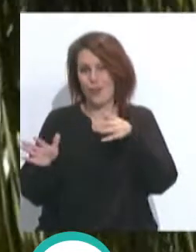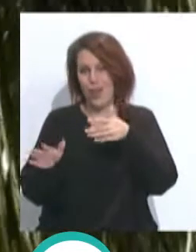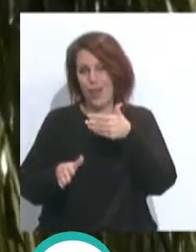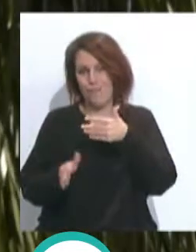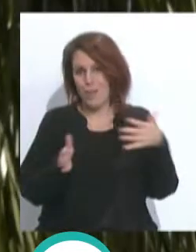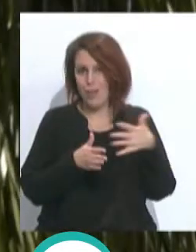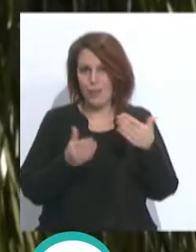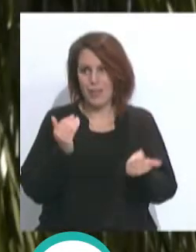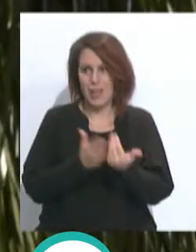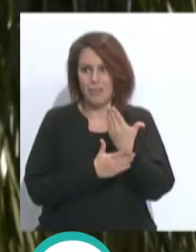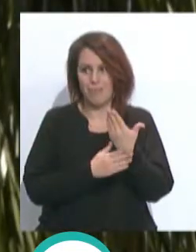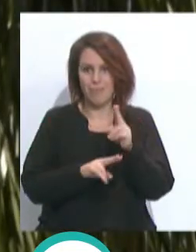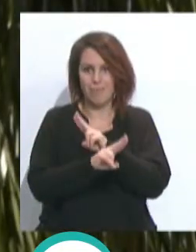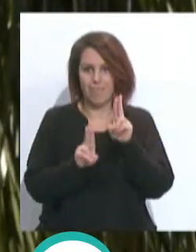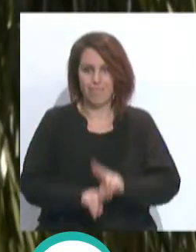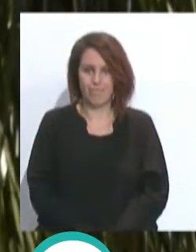Día Internacional.